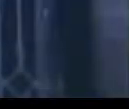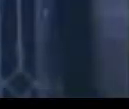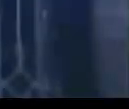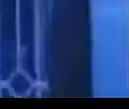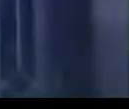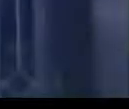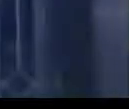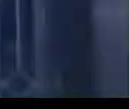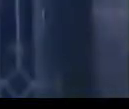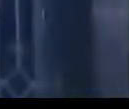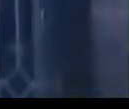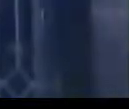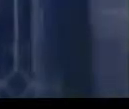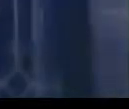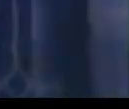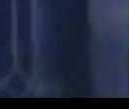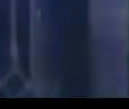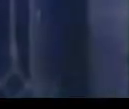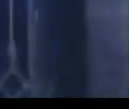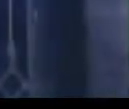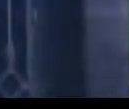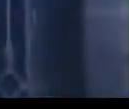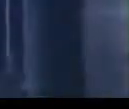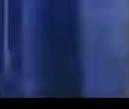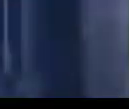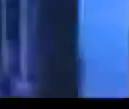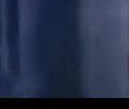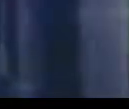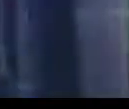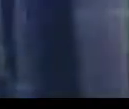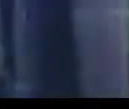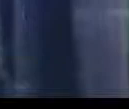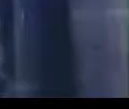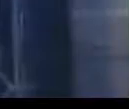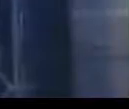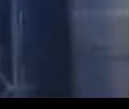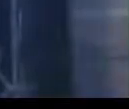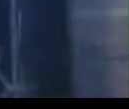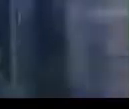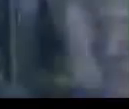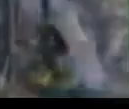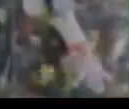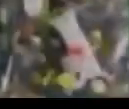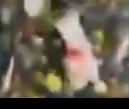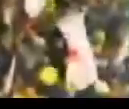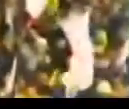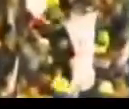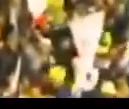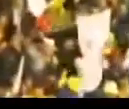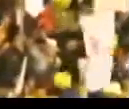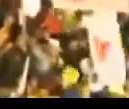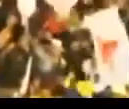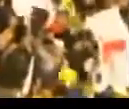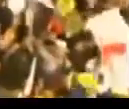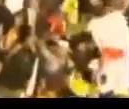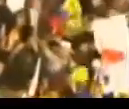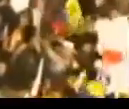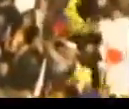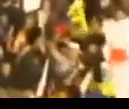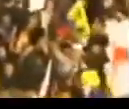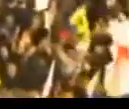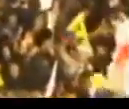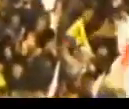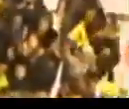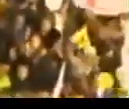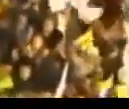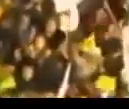en cada calle, en cada plaza, en cada barrio, en cada ciudad, defendiendo lo logrado, defendiendo